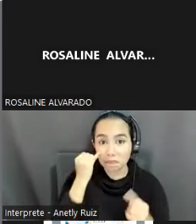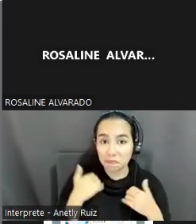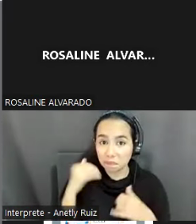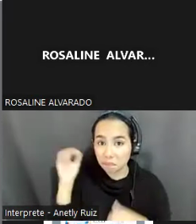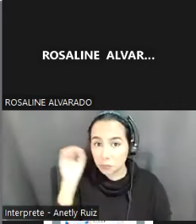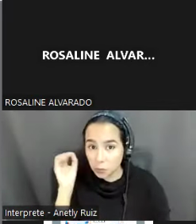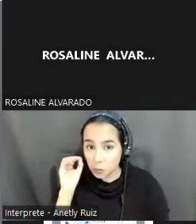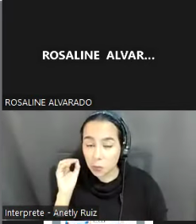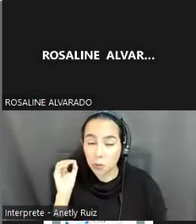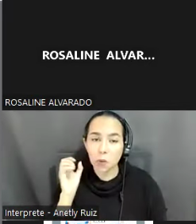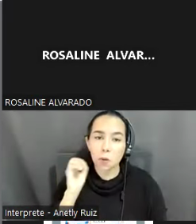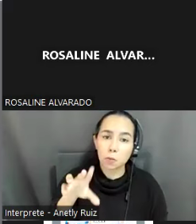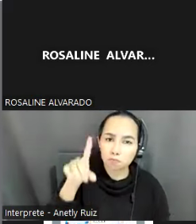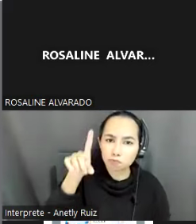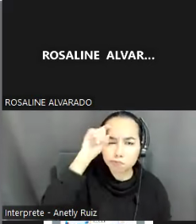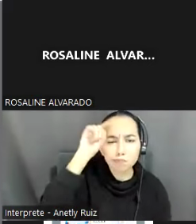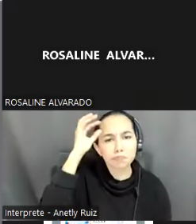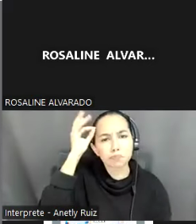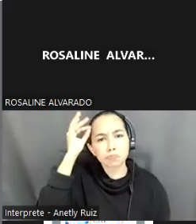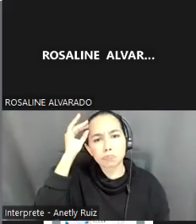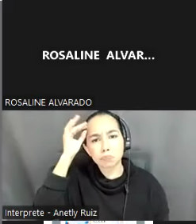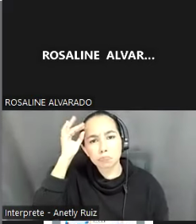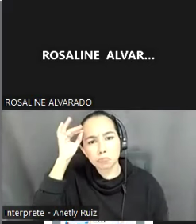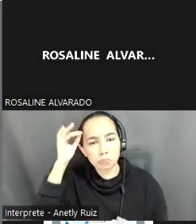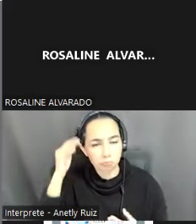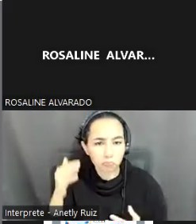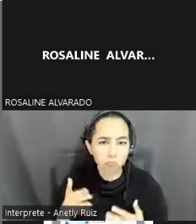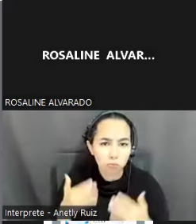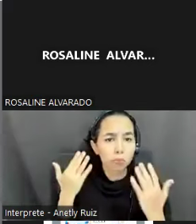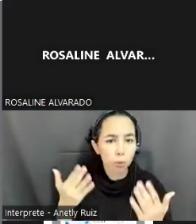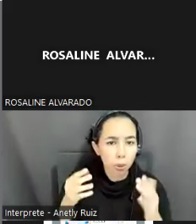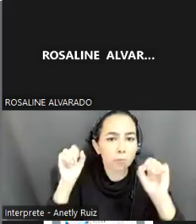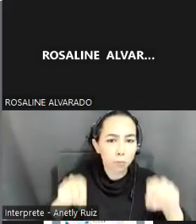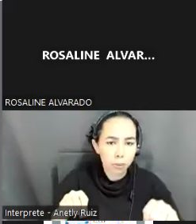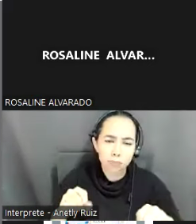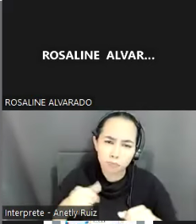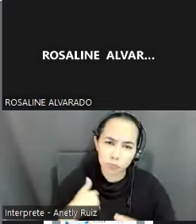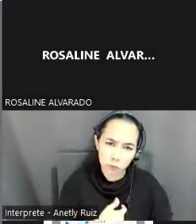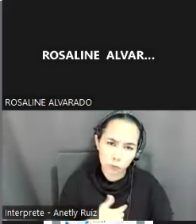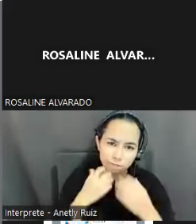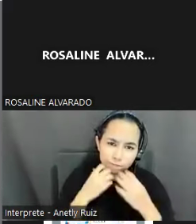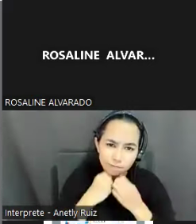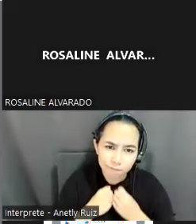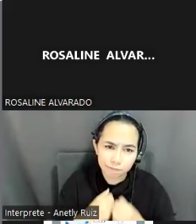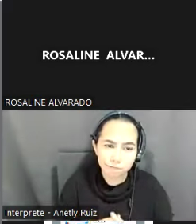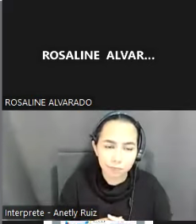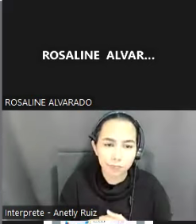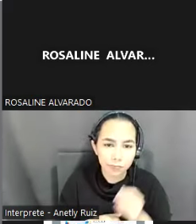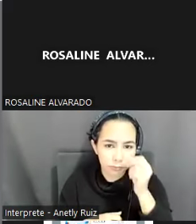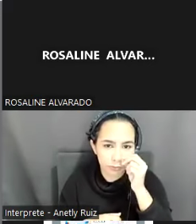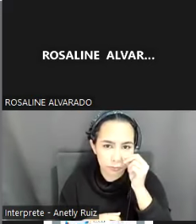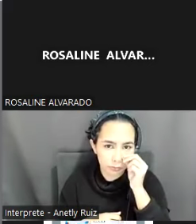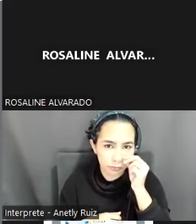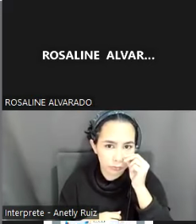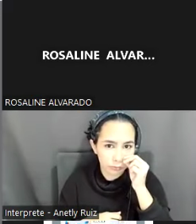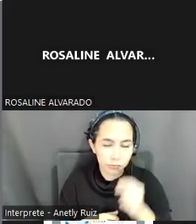comentario particular sobre el contenido, ¿verdad?, de lo que se está exponiendo, estamos muy agradecidos. Voy a continuar con la